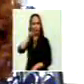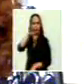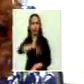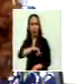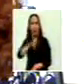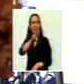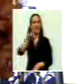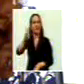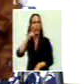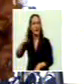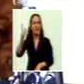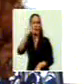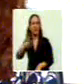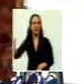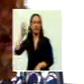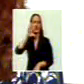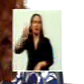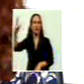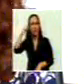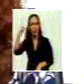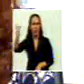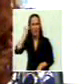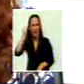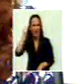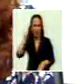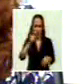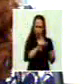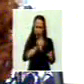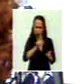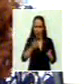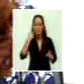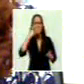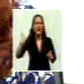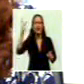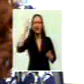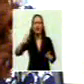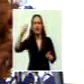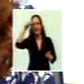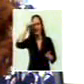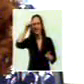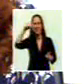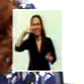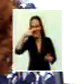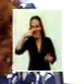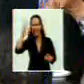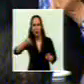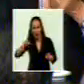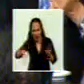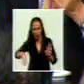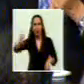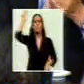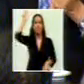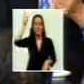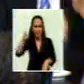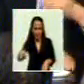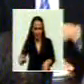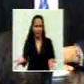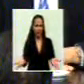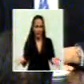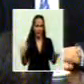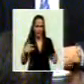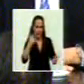.459 pesos, 1.267 por ciento, míranlo